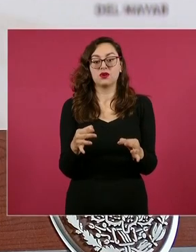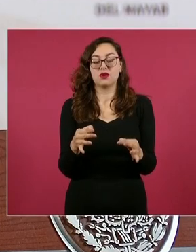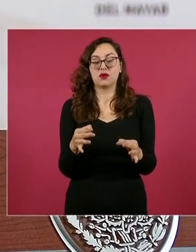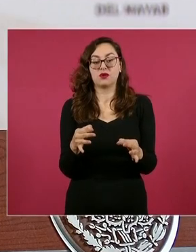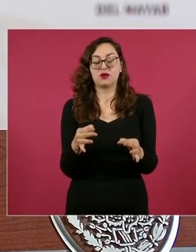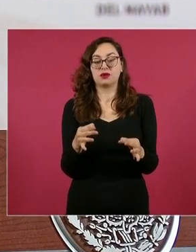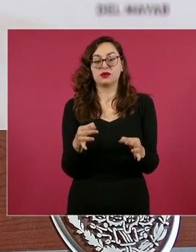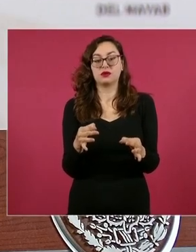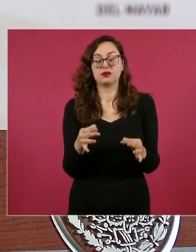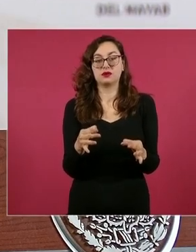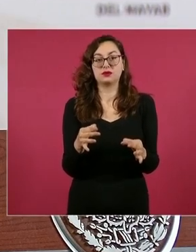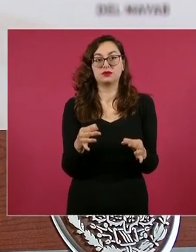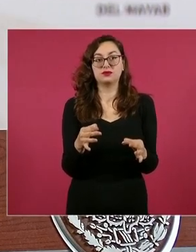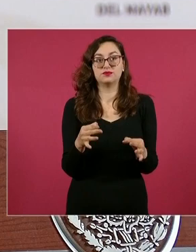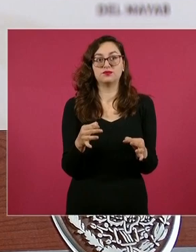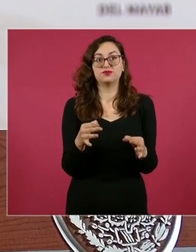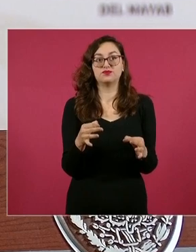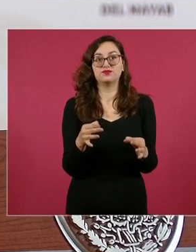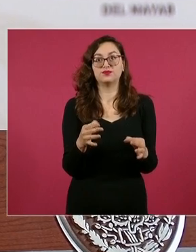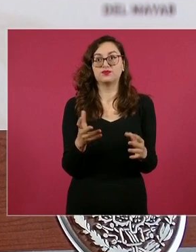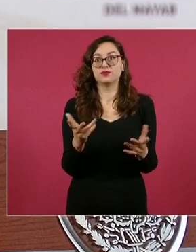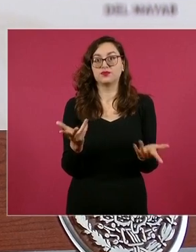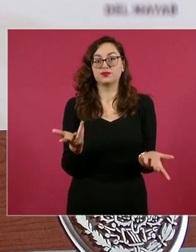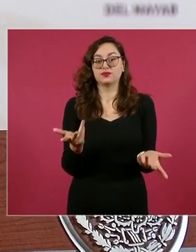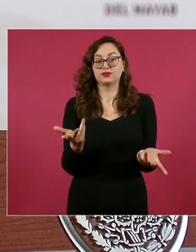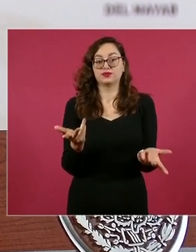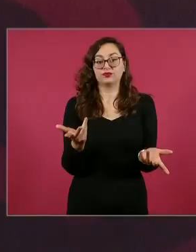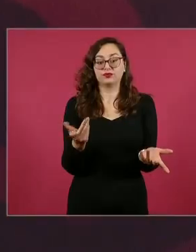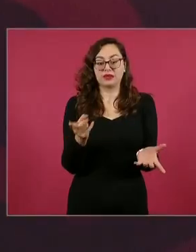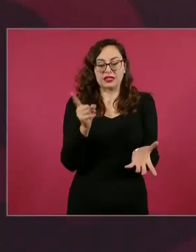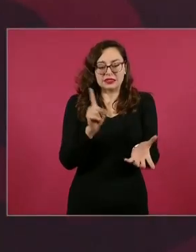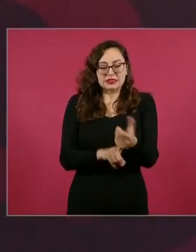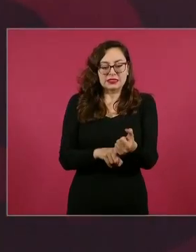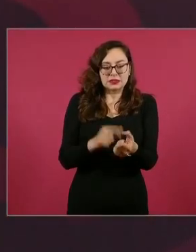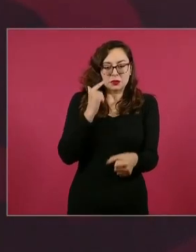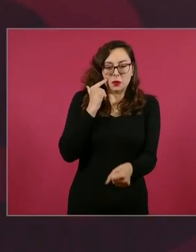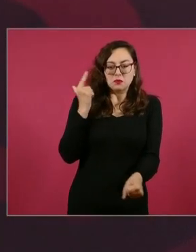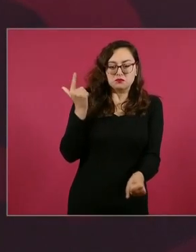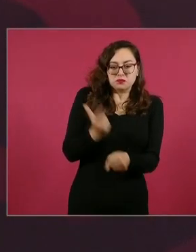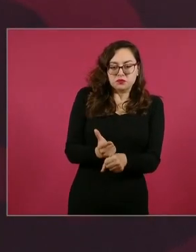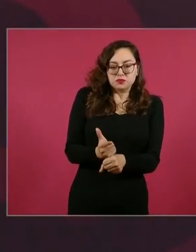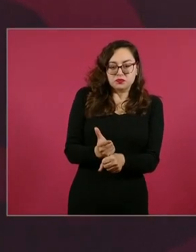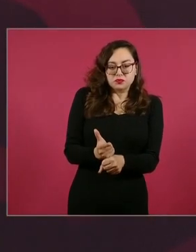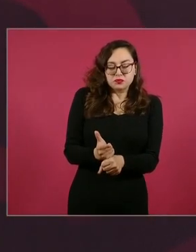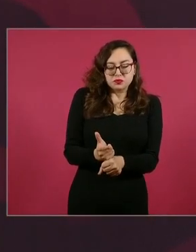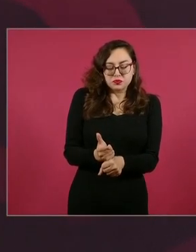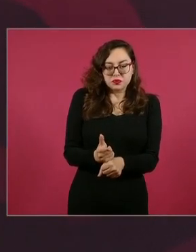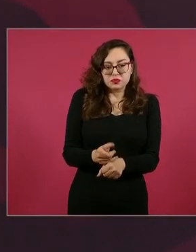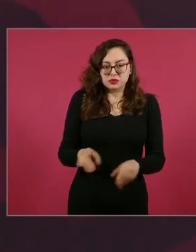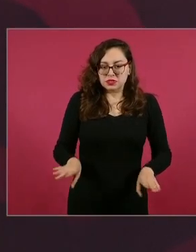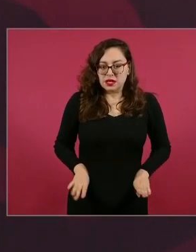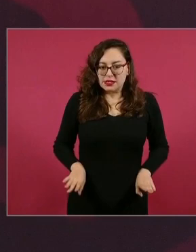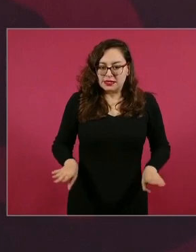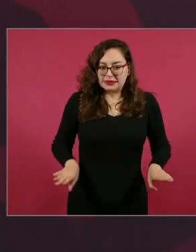eh que en los hechos de